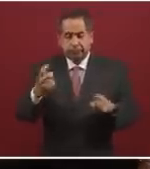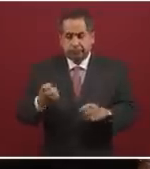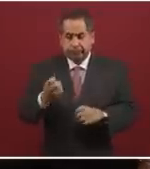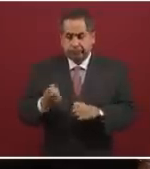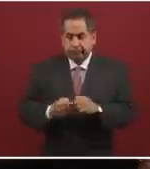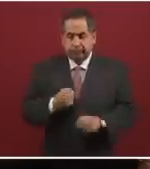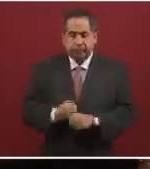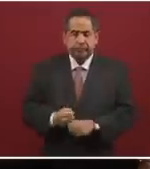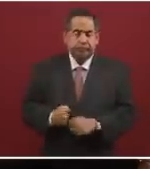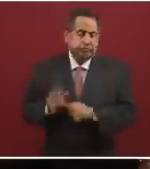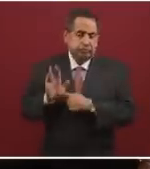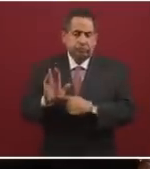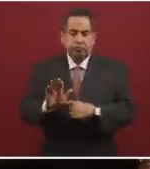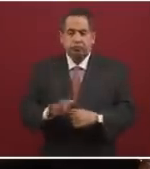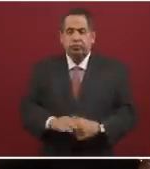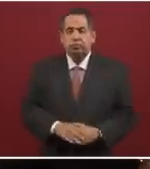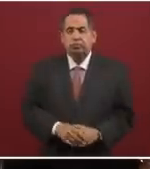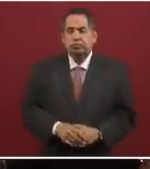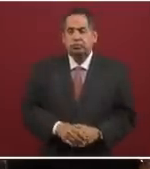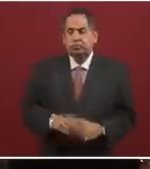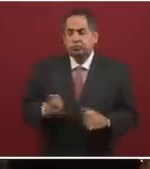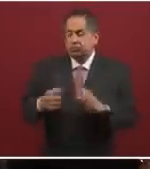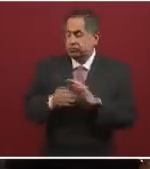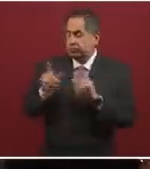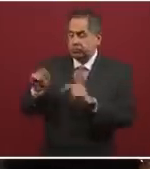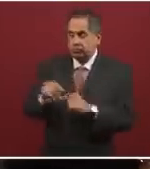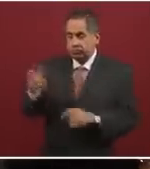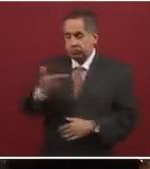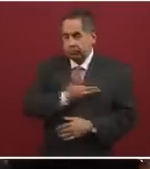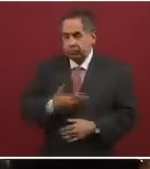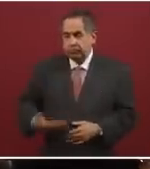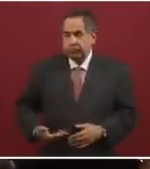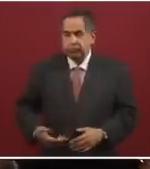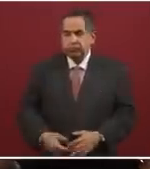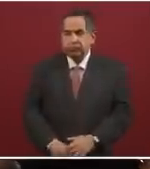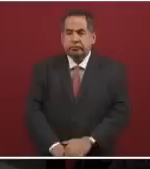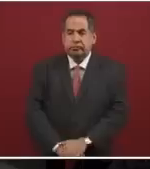año, ¿no? Entonces, ¿cuánto, señor presidente?